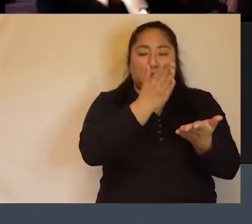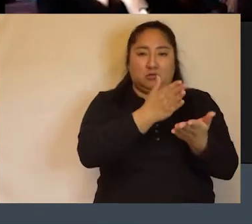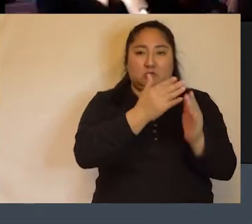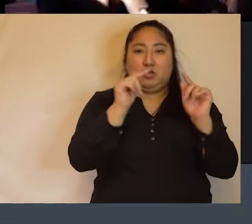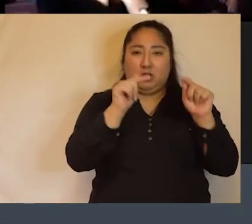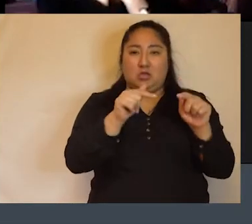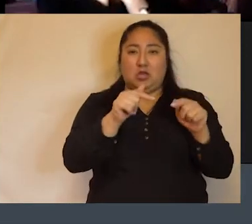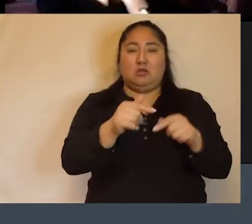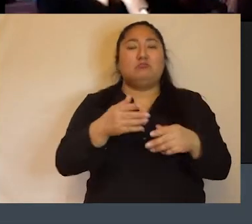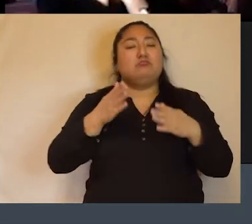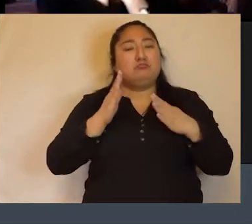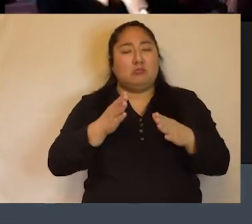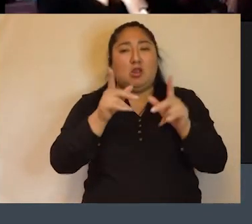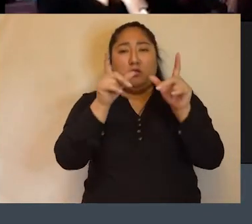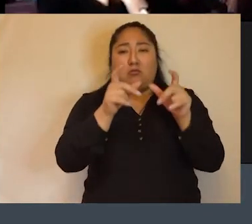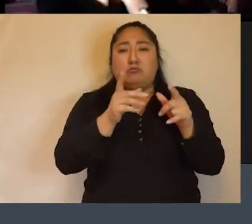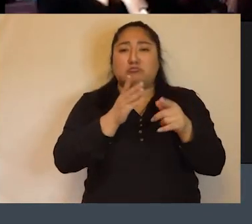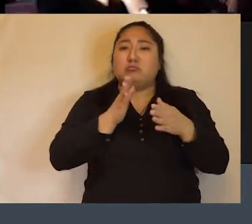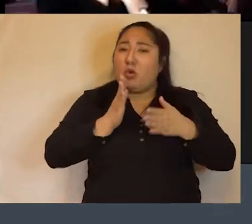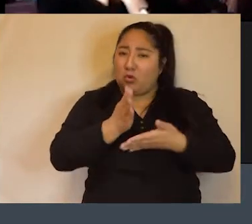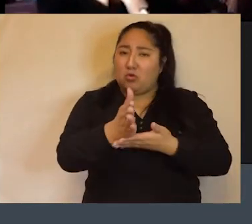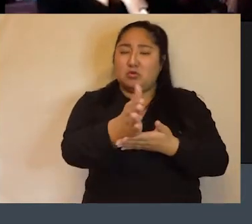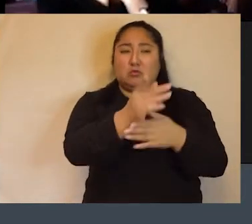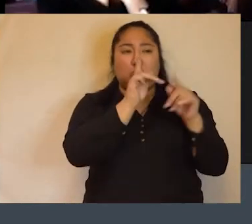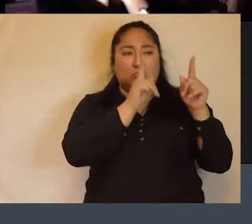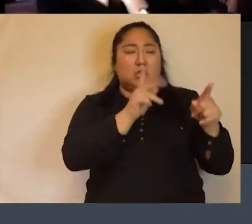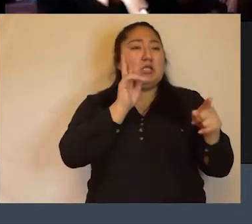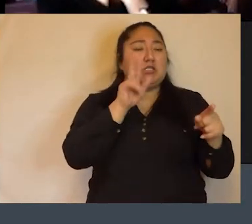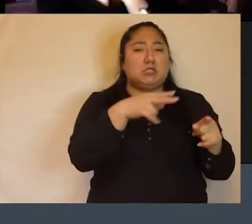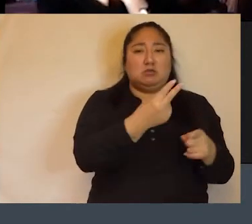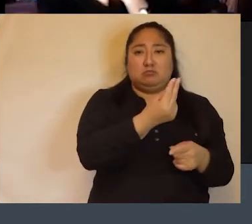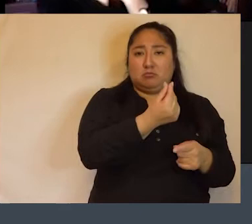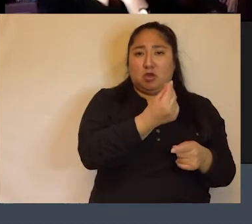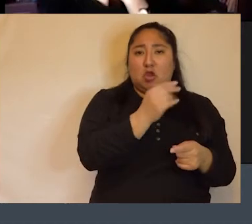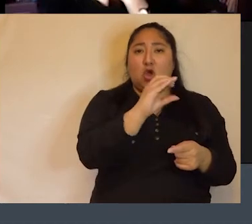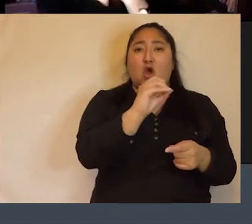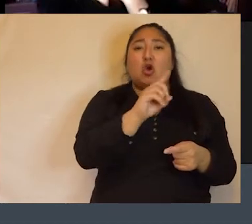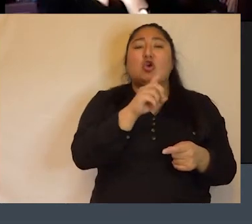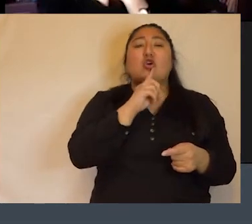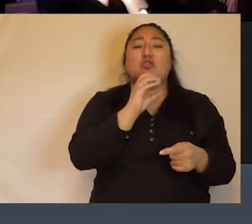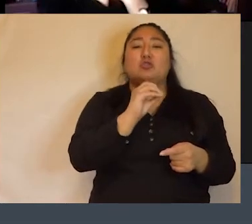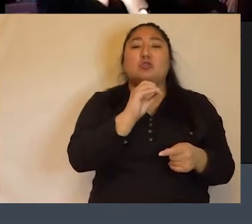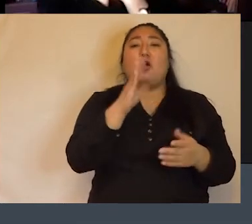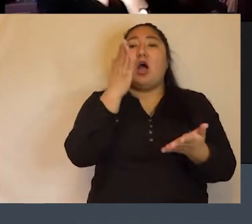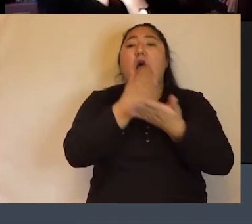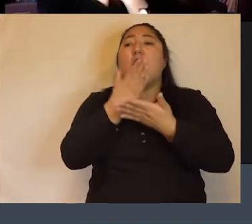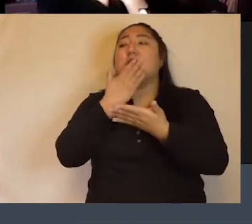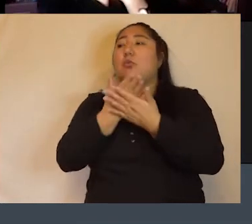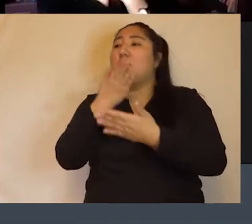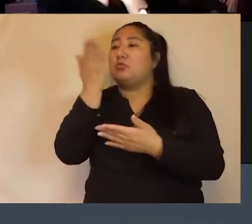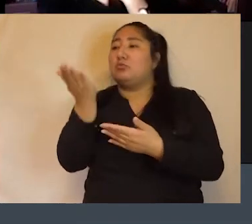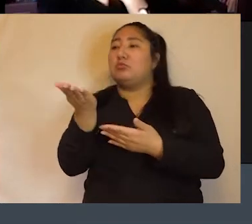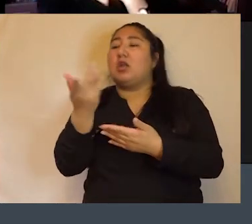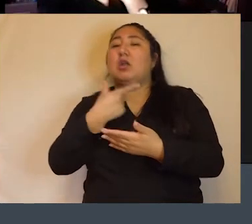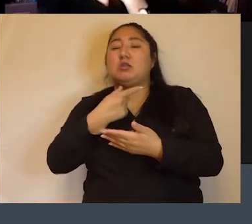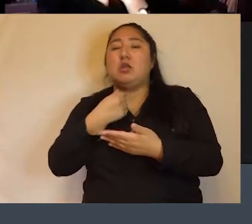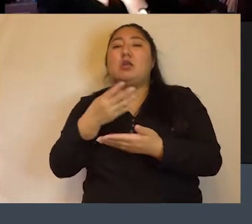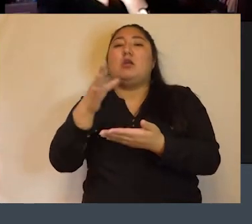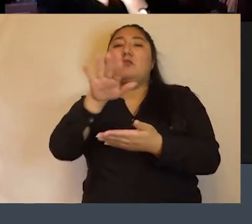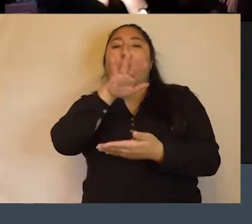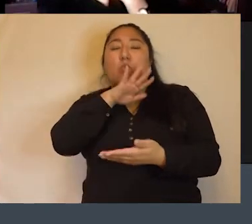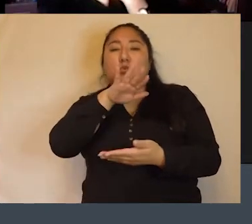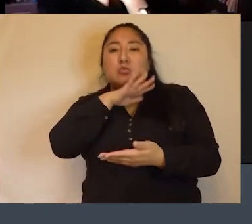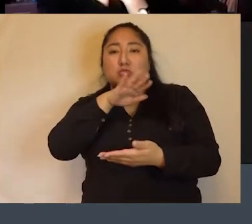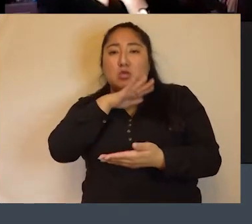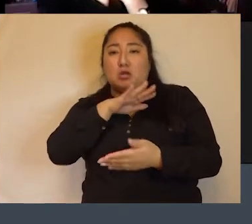Y van a seguir siendo administrados sin costo hasta el día en que ustedes decidan ocupar estos fondos, ya sea para